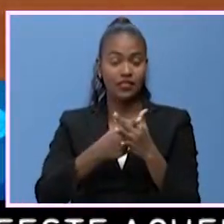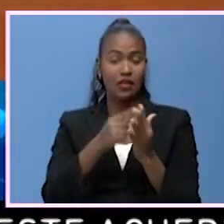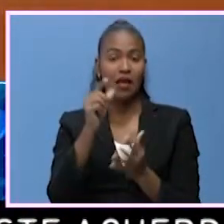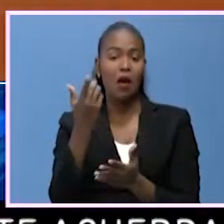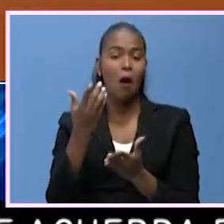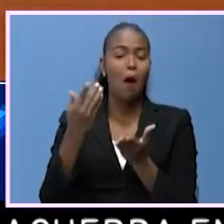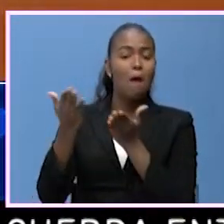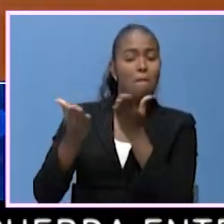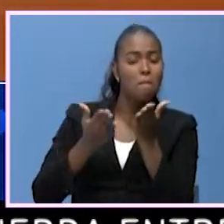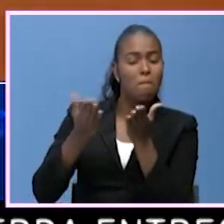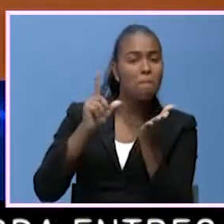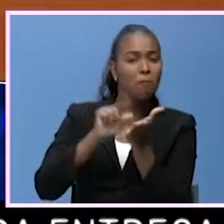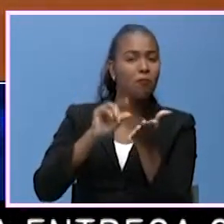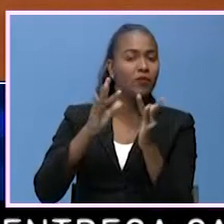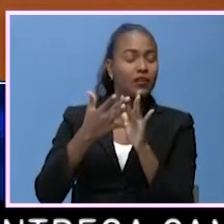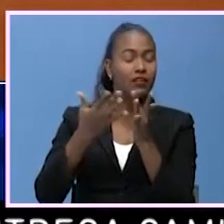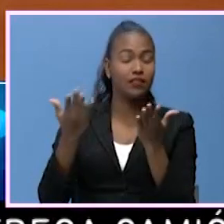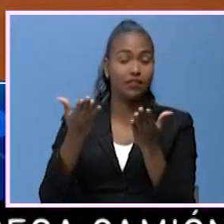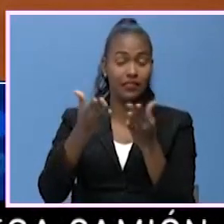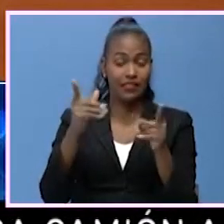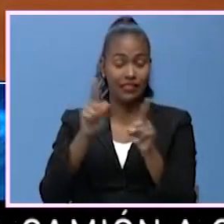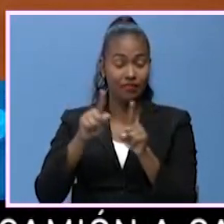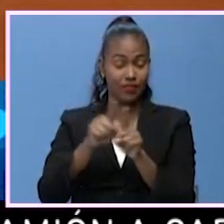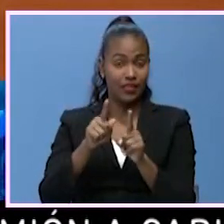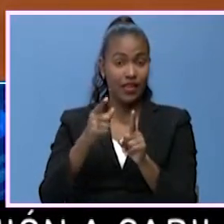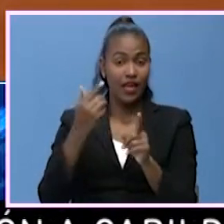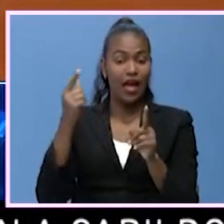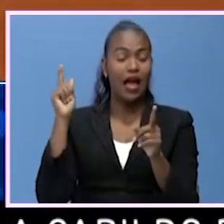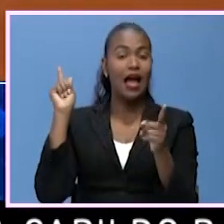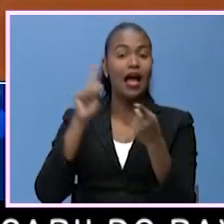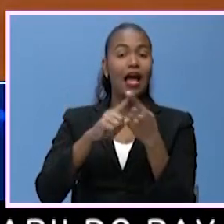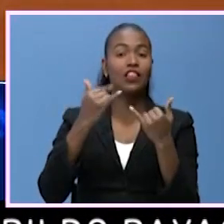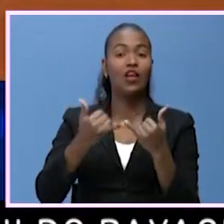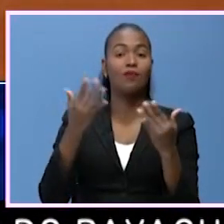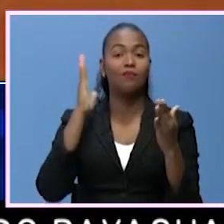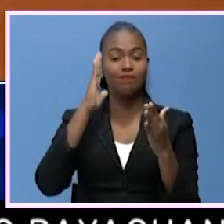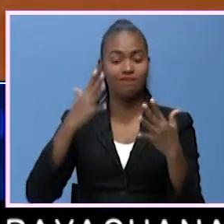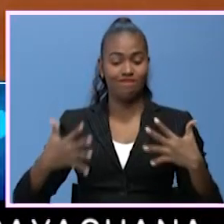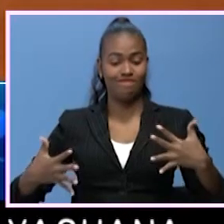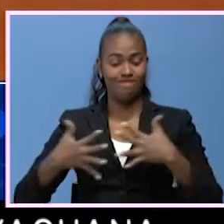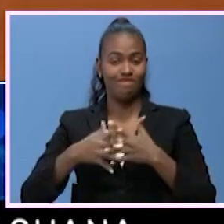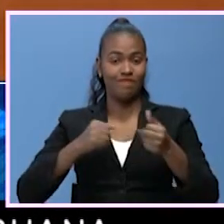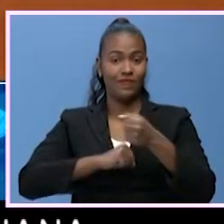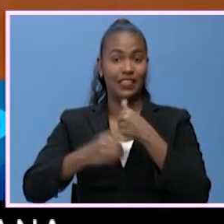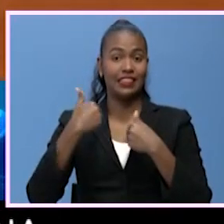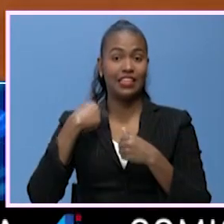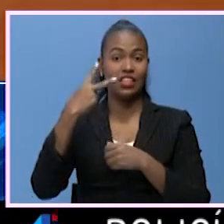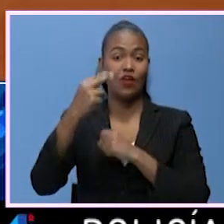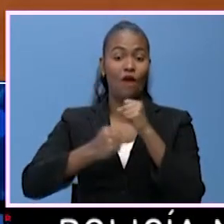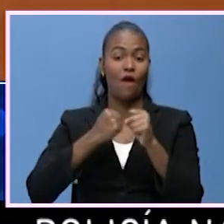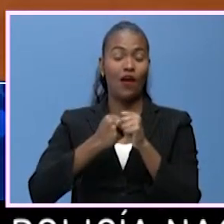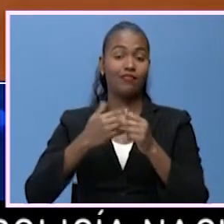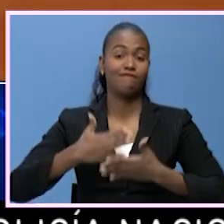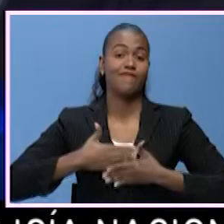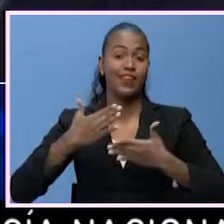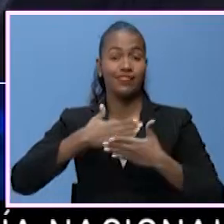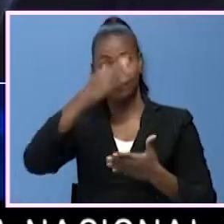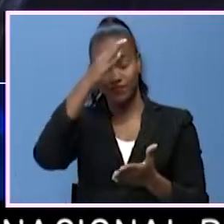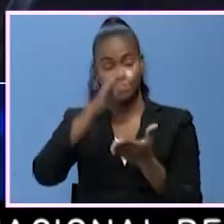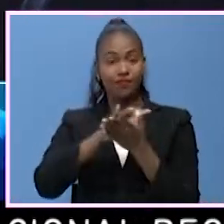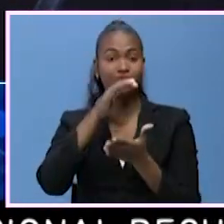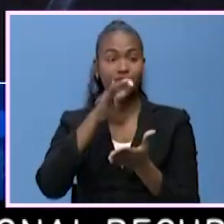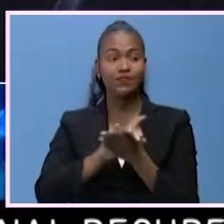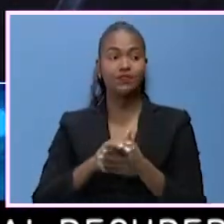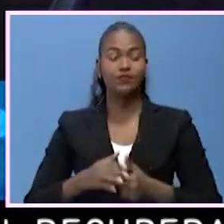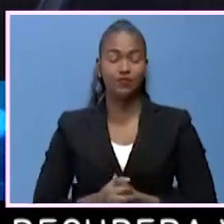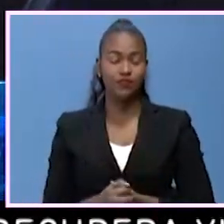conversación en redes sociales, se materializó a tal punto que hoy esperan su primer hijo y llevan casi 2 años de feliz matrimonio. Todo y